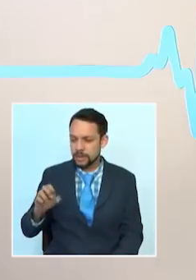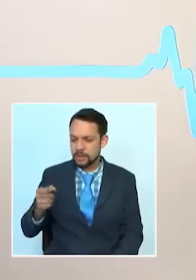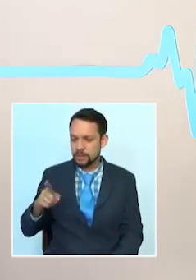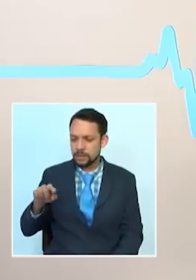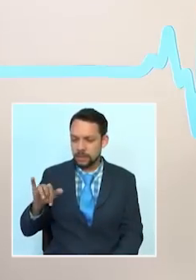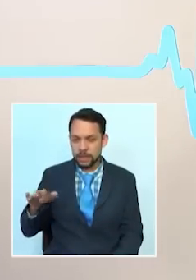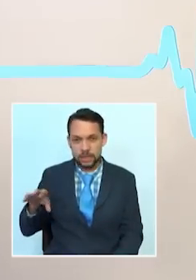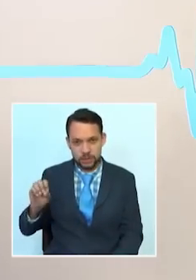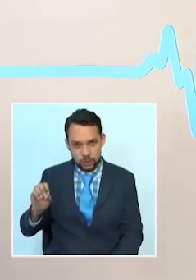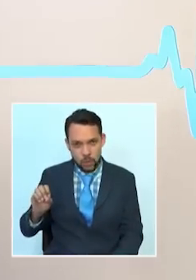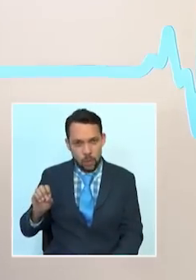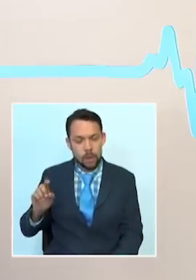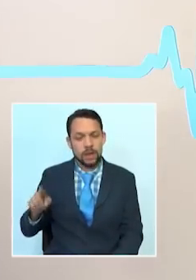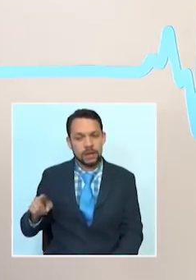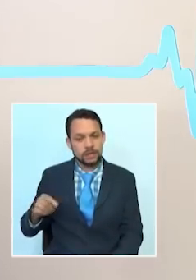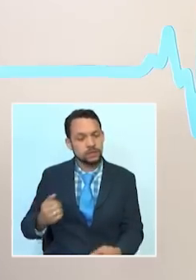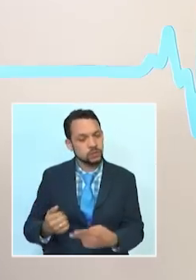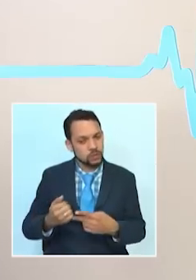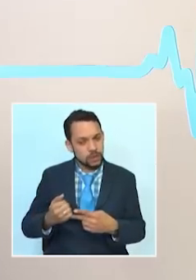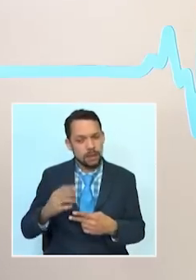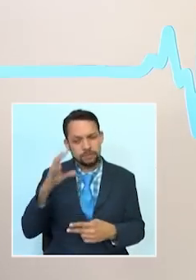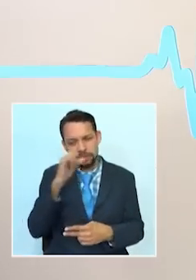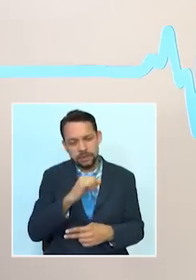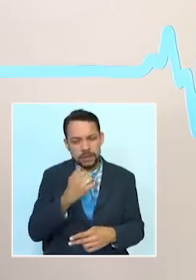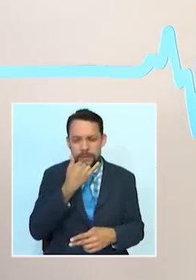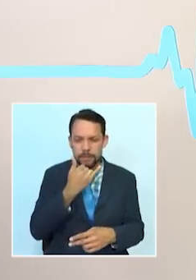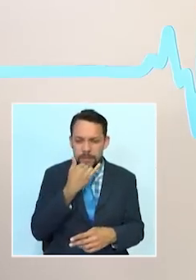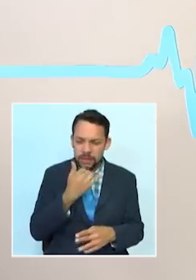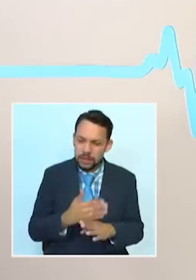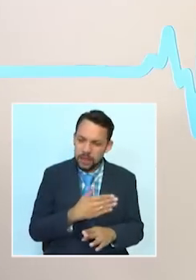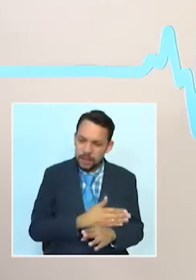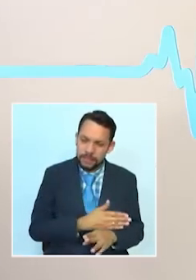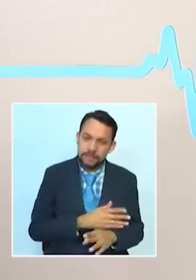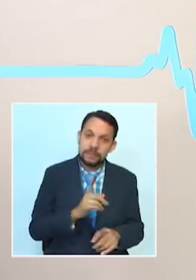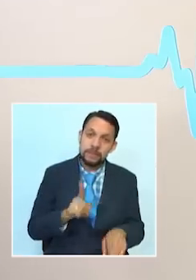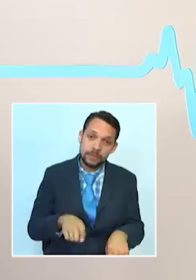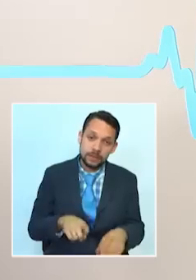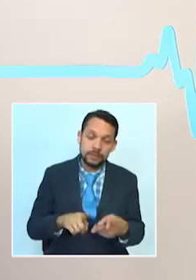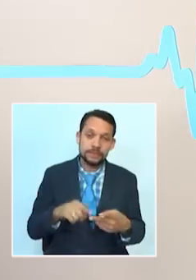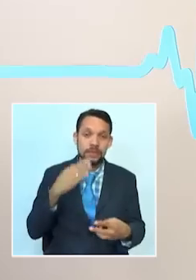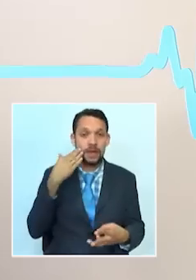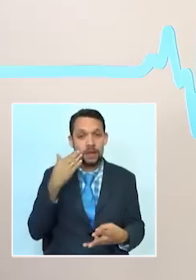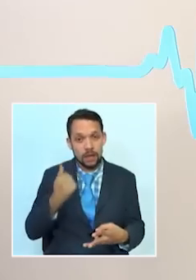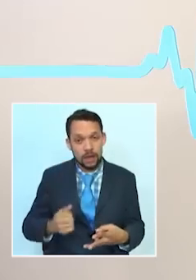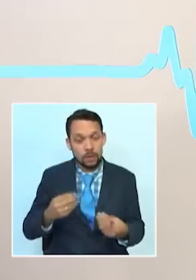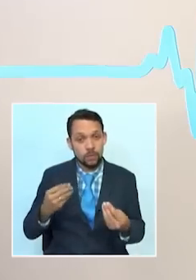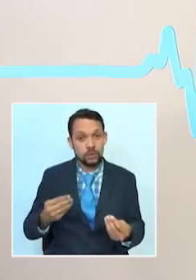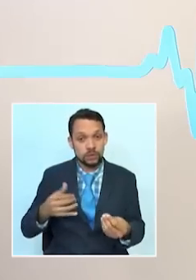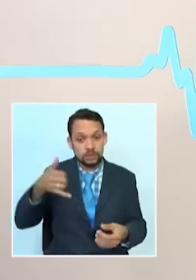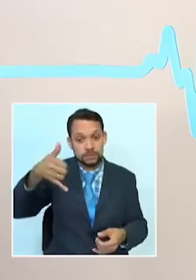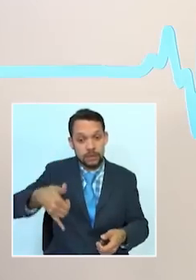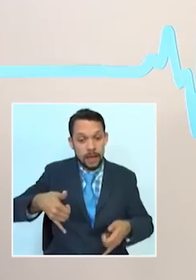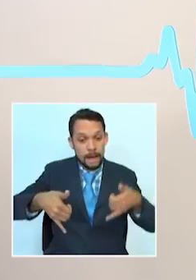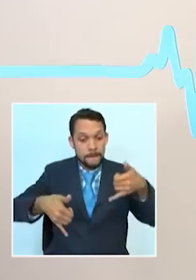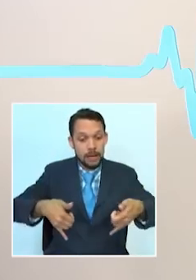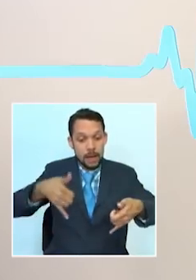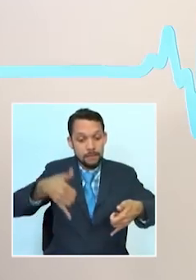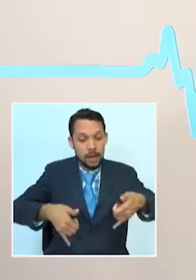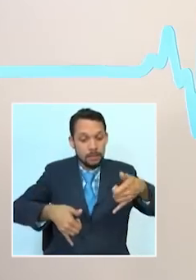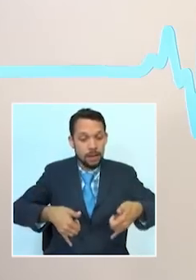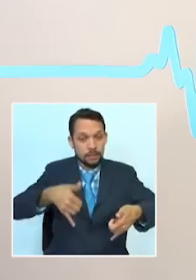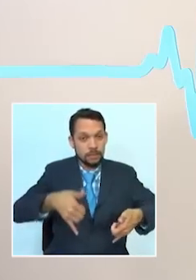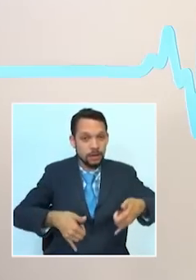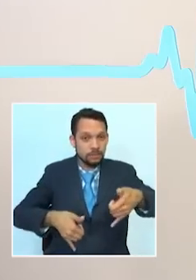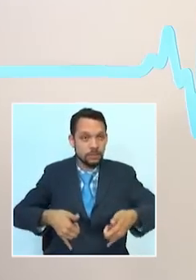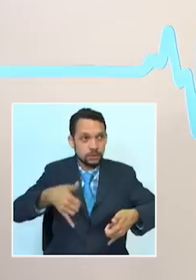identifique qué la está llevando a tener todo este proceso porque también hay mujeres que utilizan tacones tan altos que producen retracción del